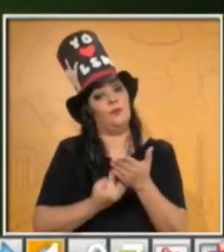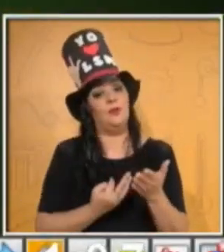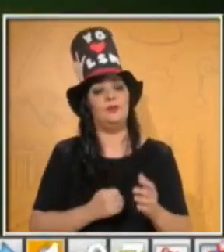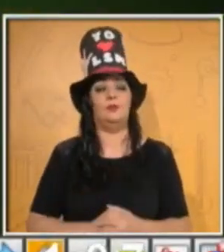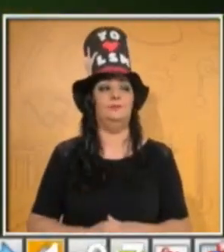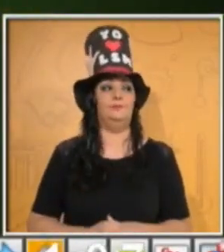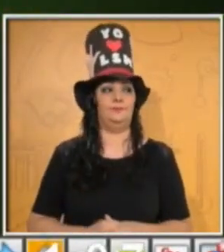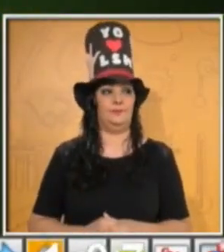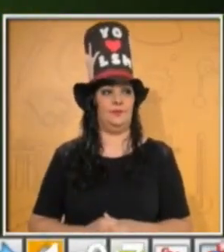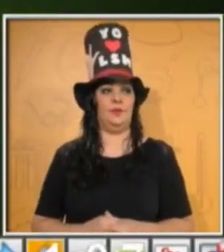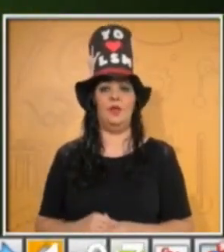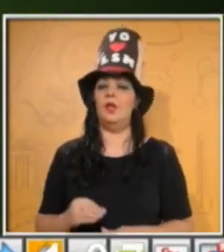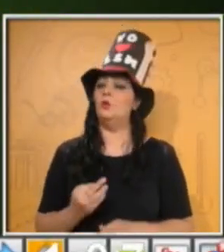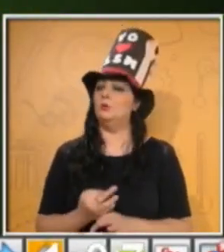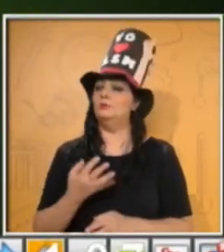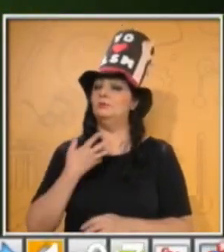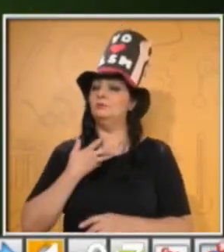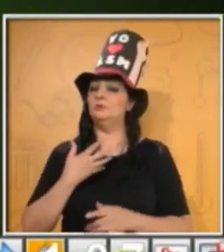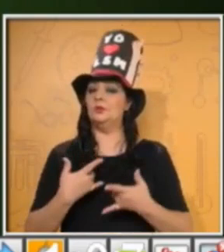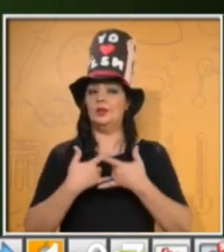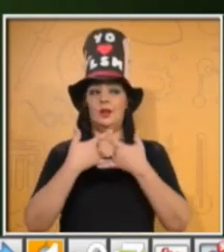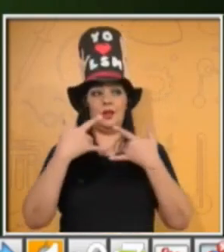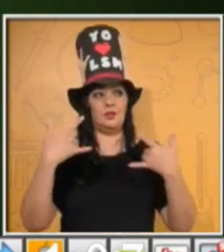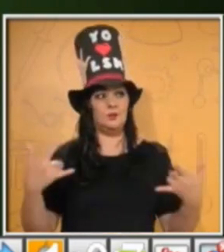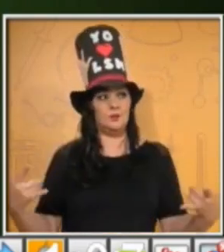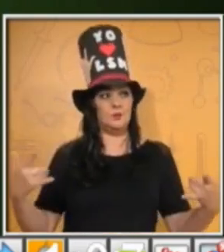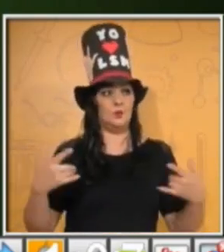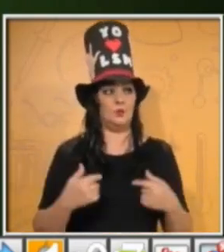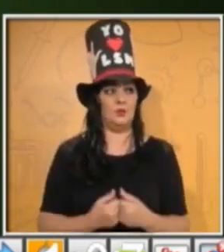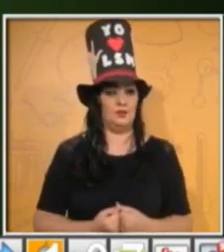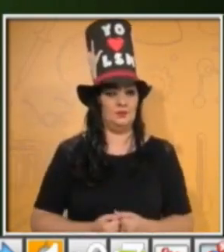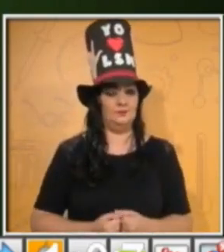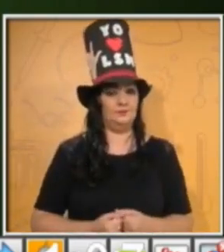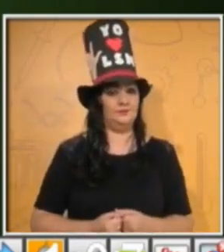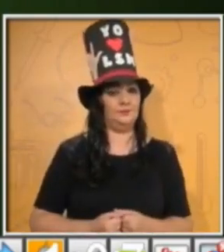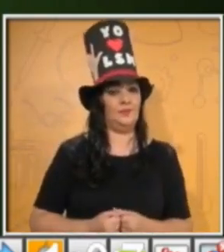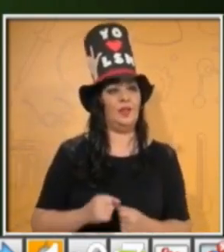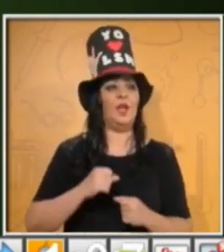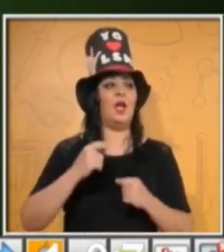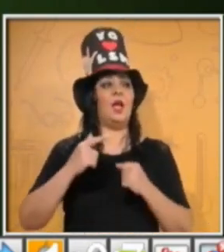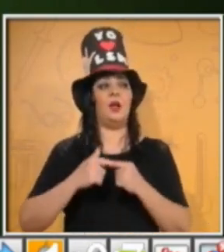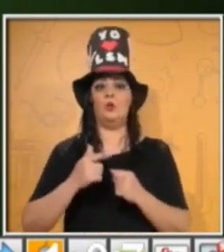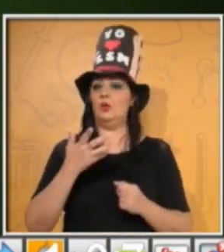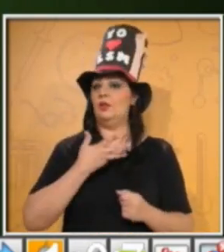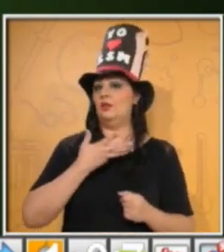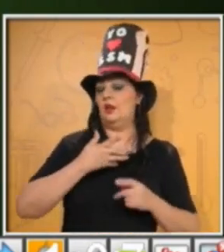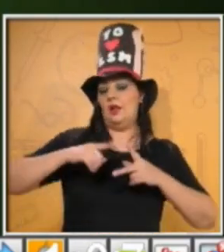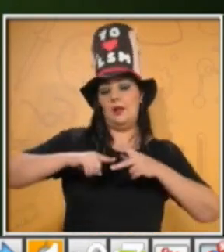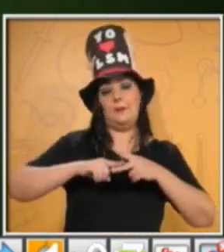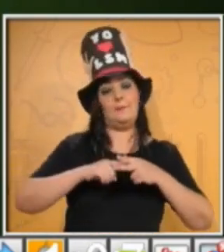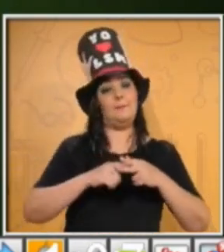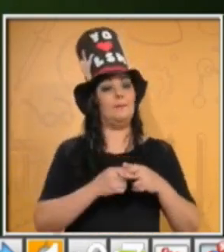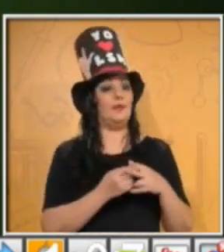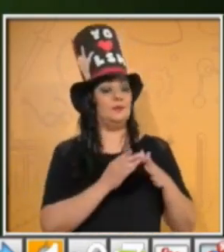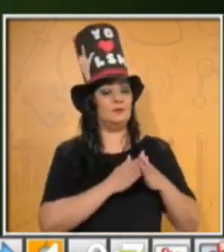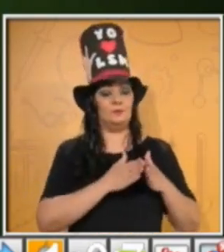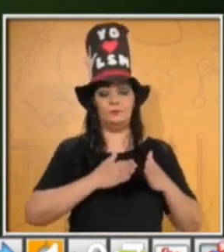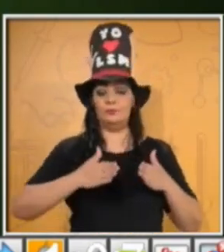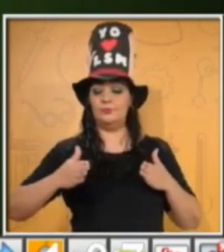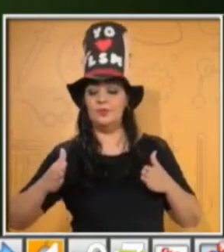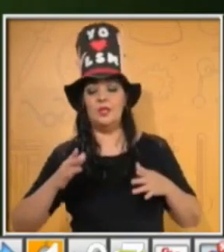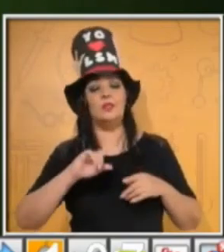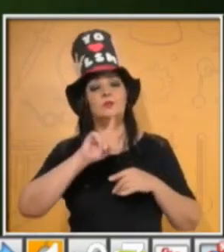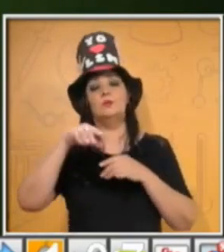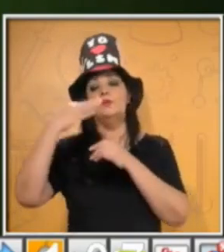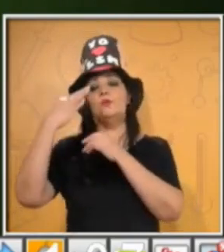Tenemos la historia. ¿Qué es la historia, maestra? Es las partes en las que se conforman un inicio, un desarrollo, un final